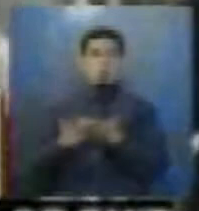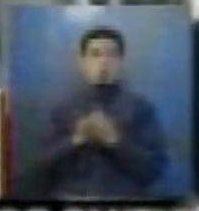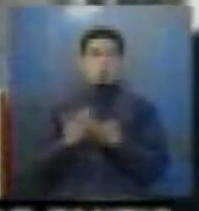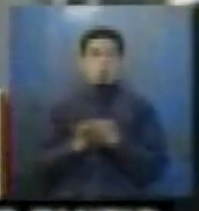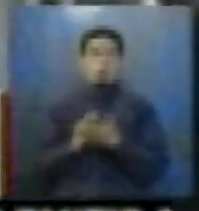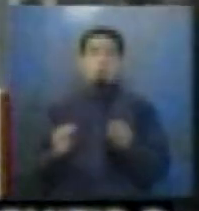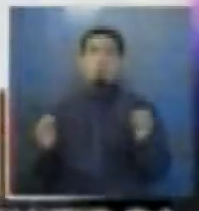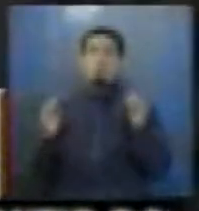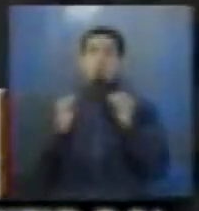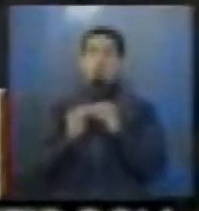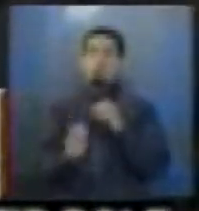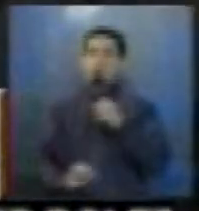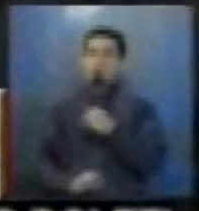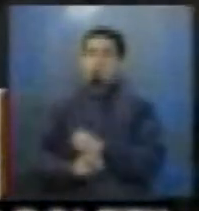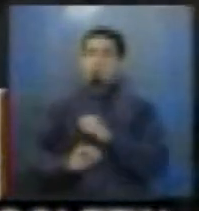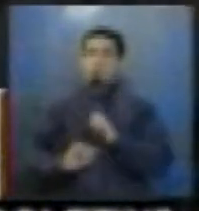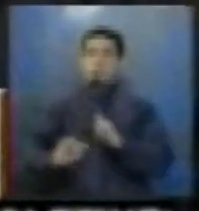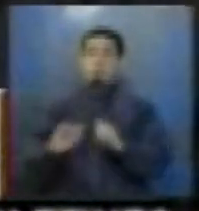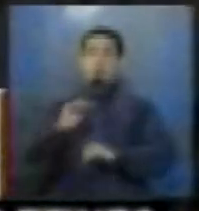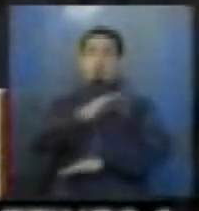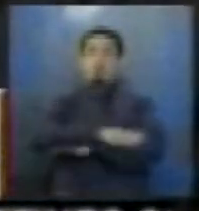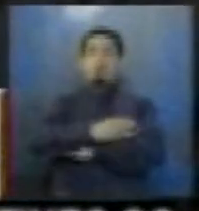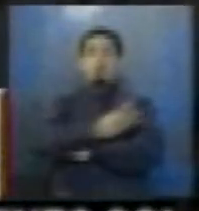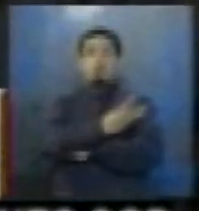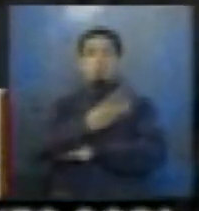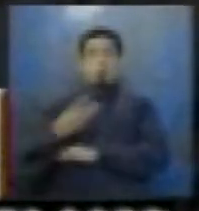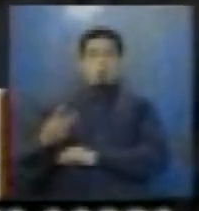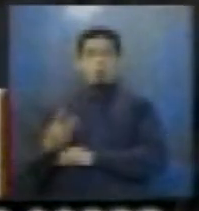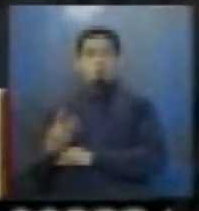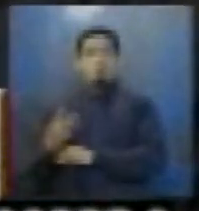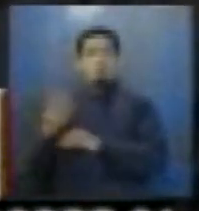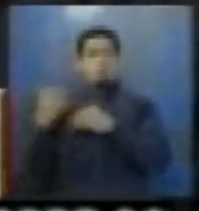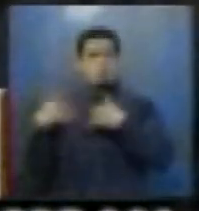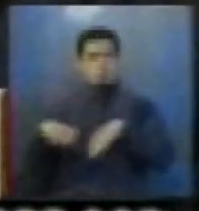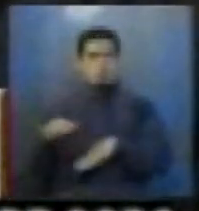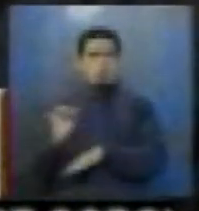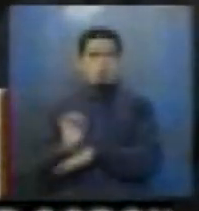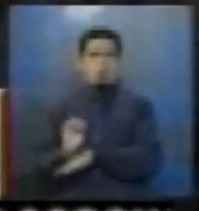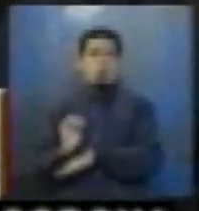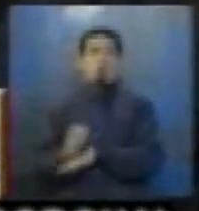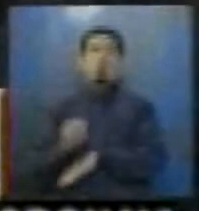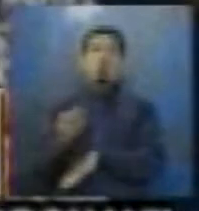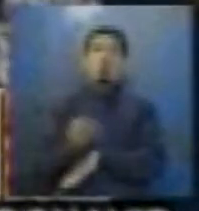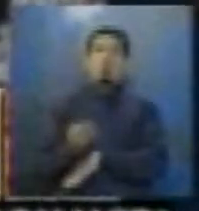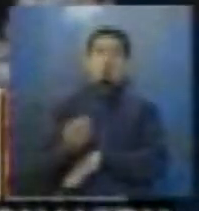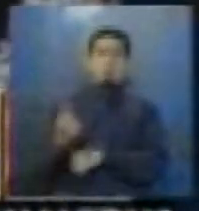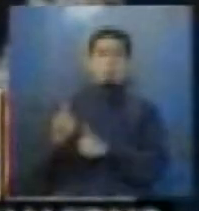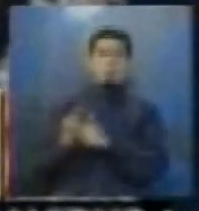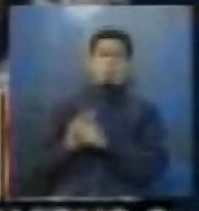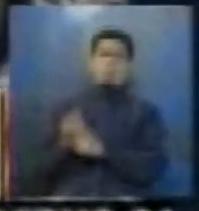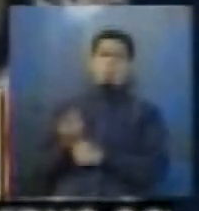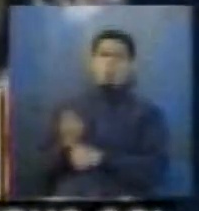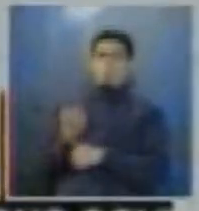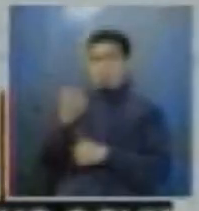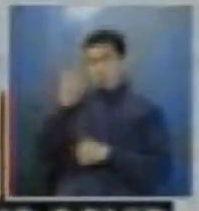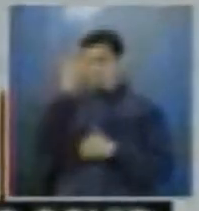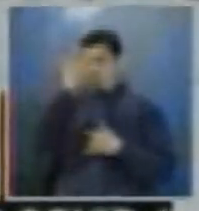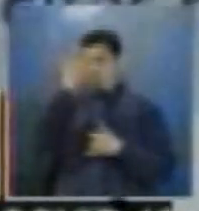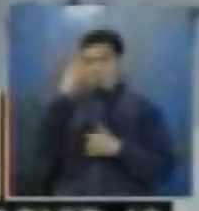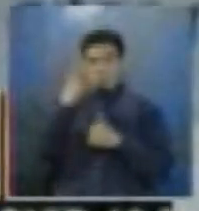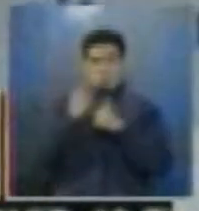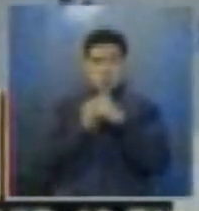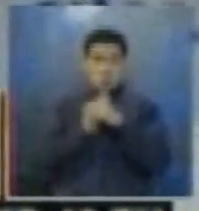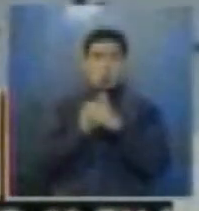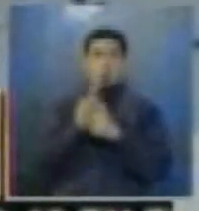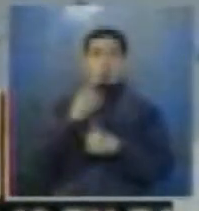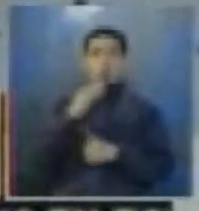desarrollo sostenible. La plataforma digital se habilitó en Ecuador una vez confirmado el primer caso de coronavirus y más